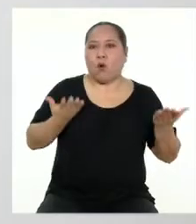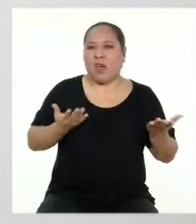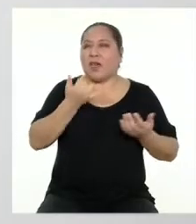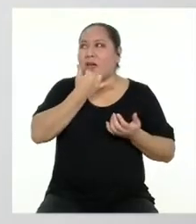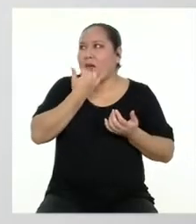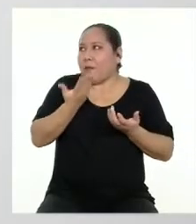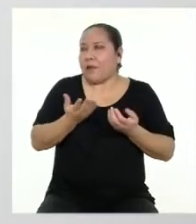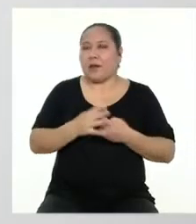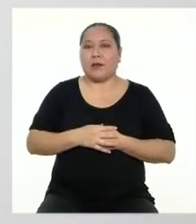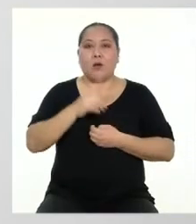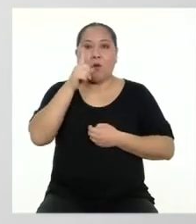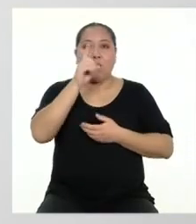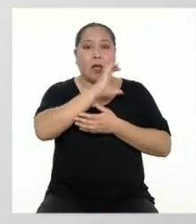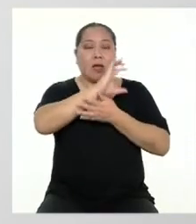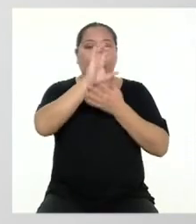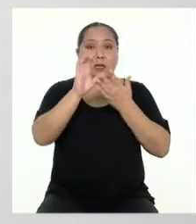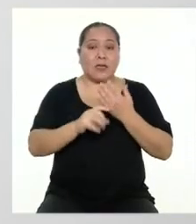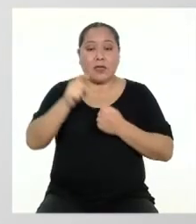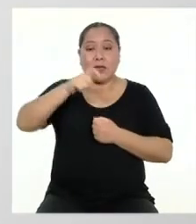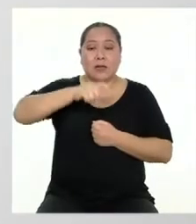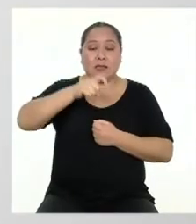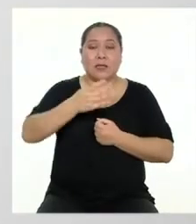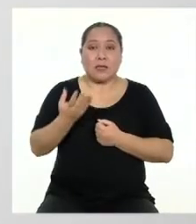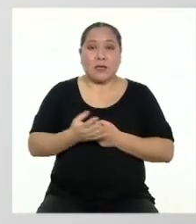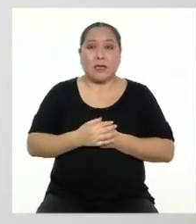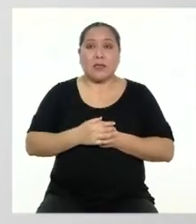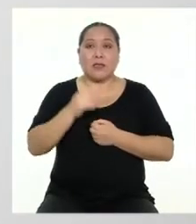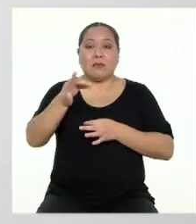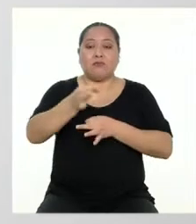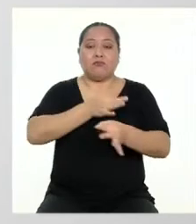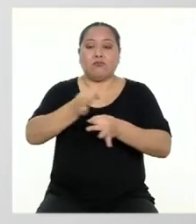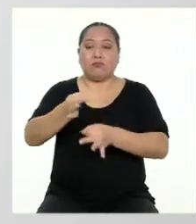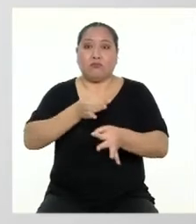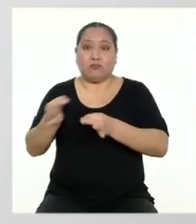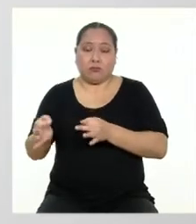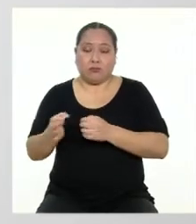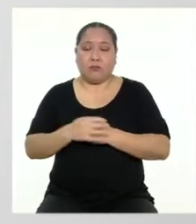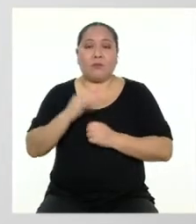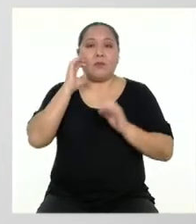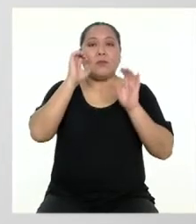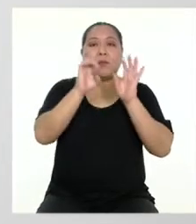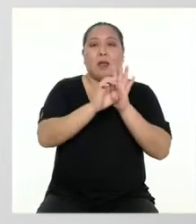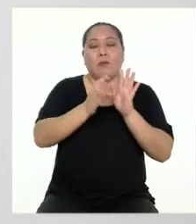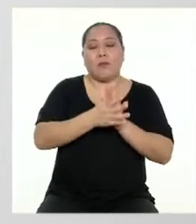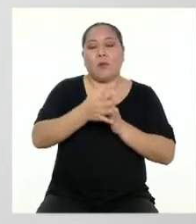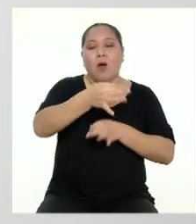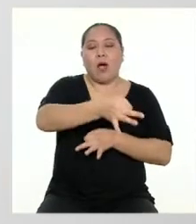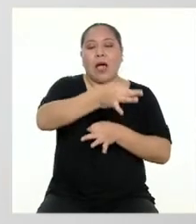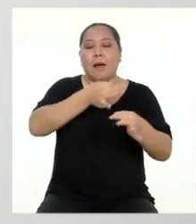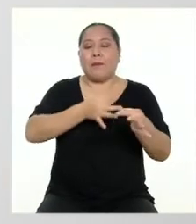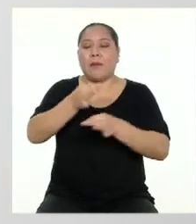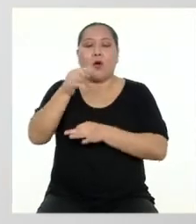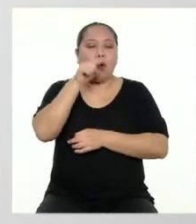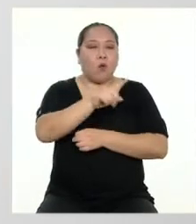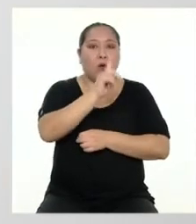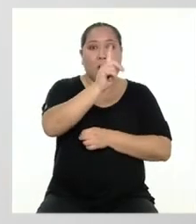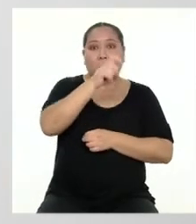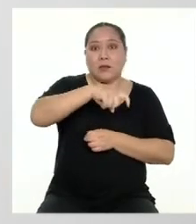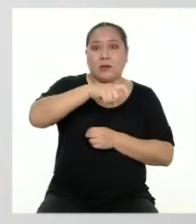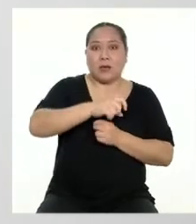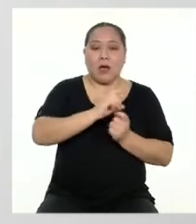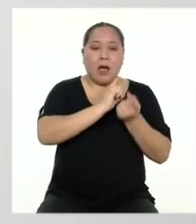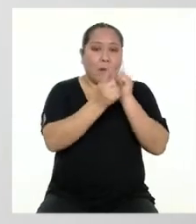pregunta. Una de las características de las necesidades es que son sustitutas, es decir, que podemos reemplazar una necesidad de manera